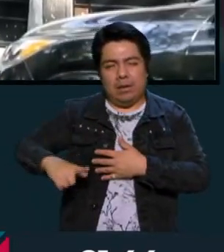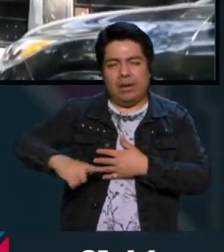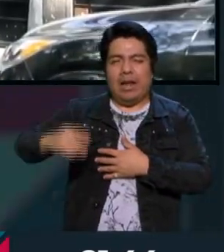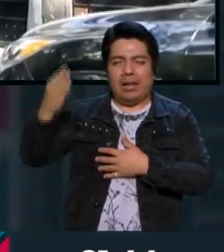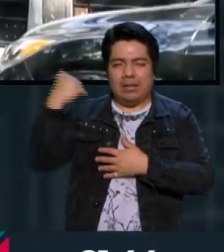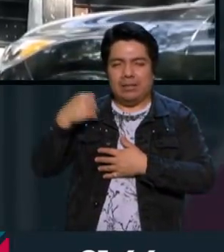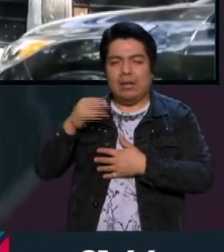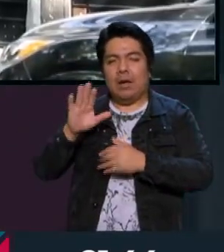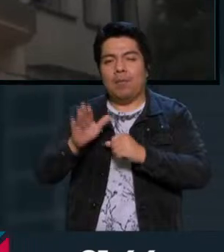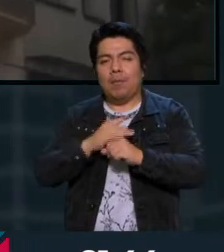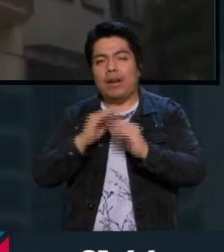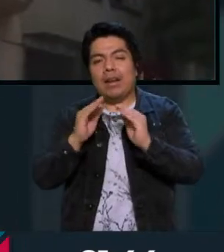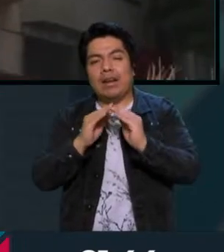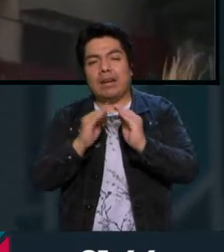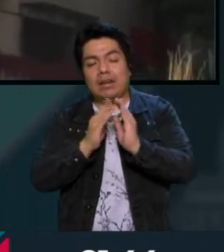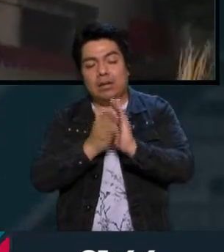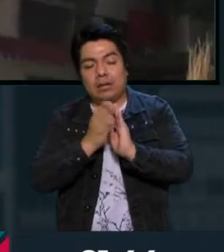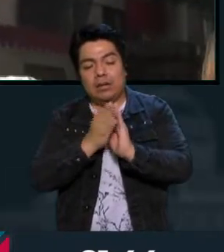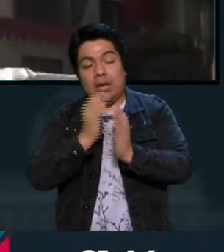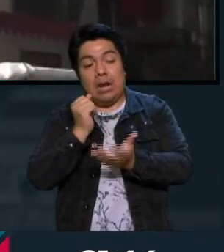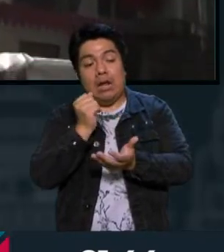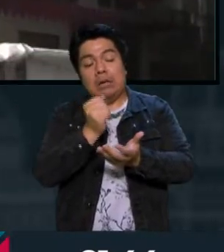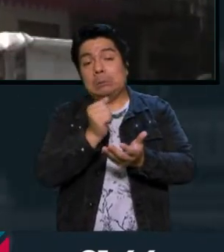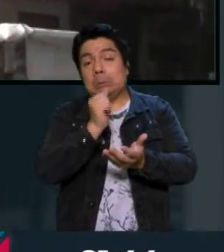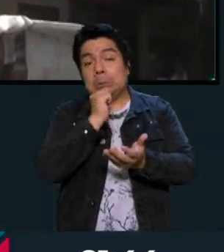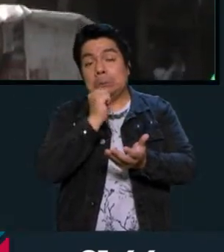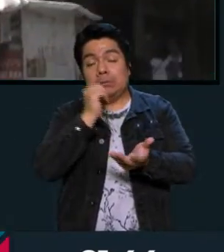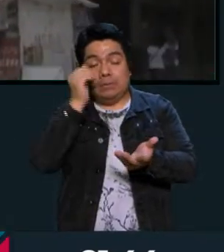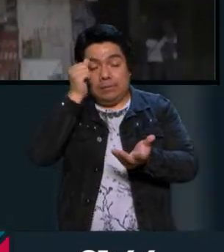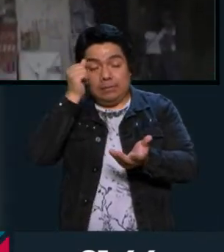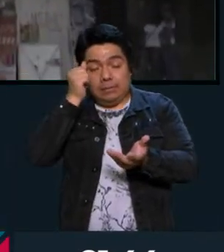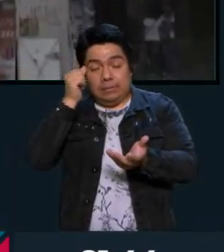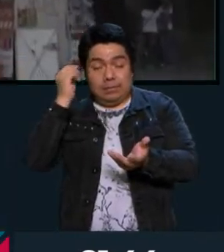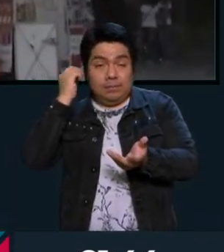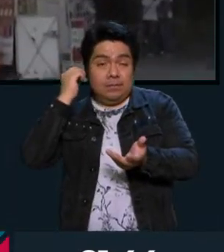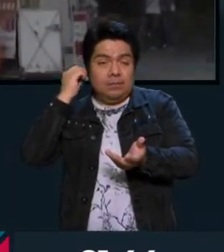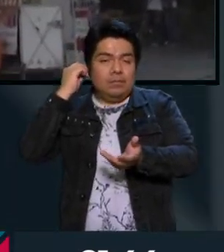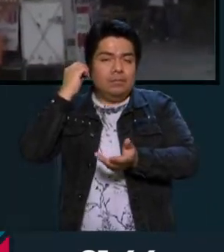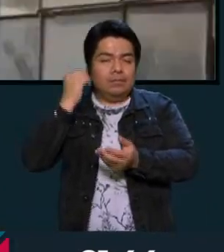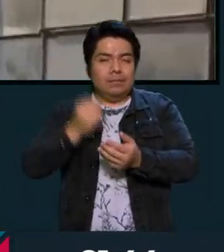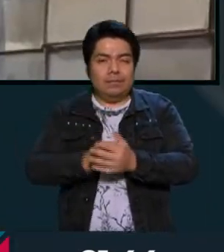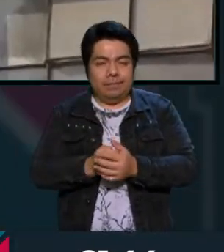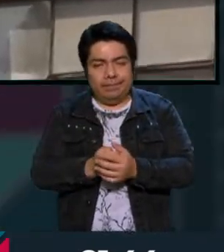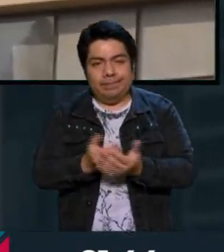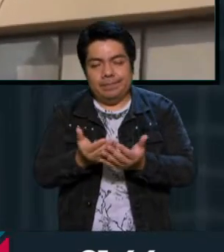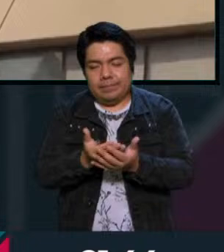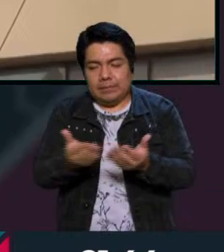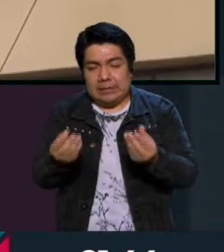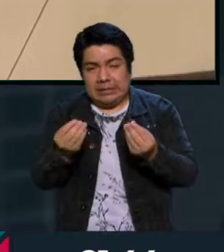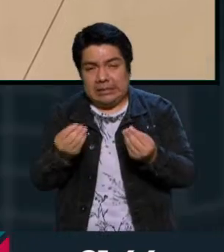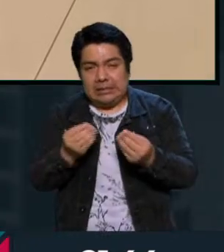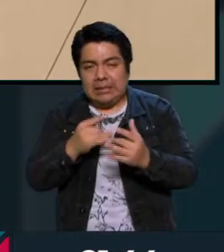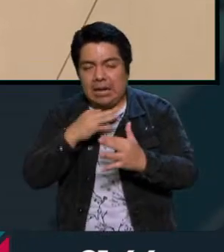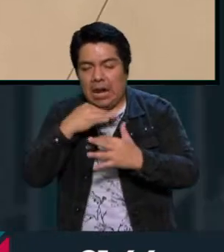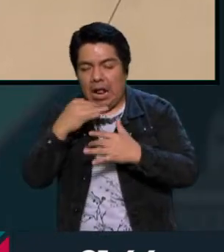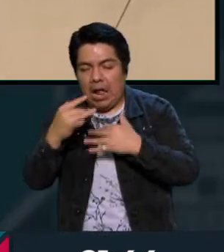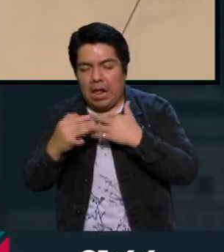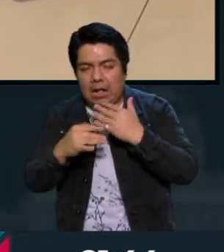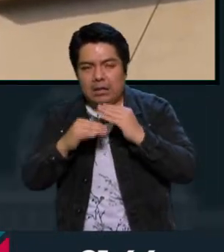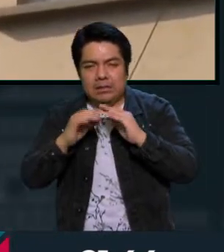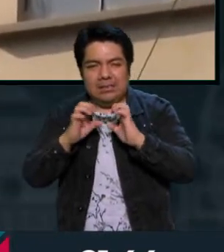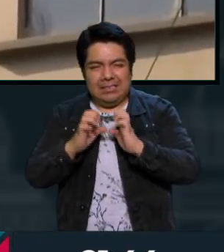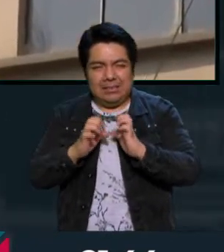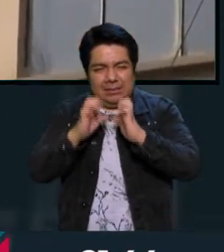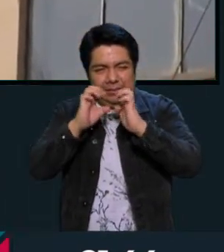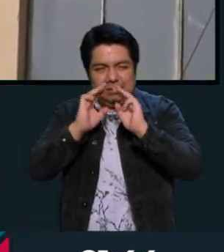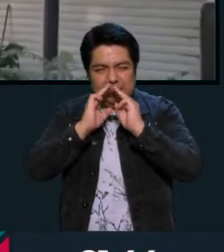dejó de invertir en vivienda social, cuando se desató un fenómeno de corrupción inmobiliaria, cuando se pensó